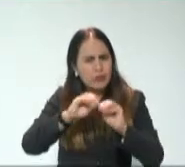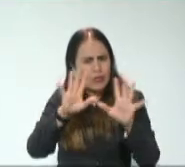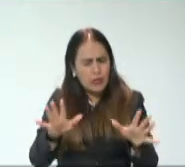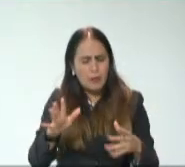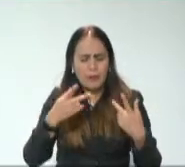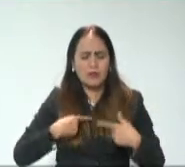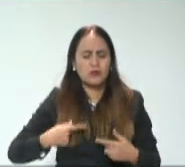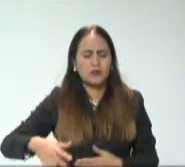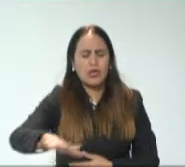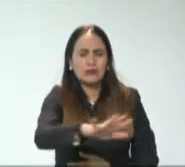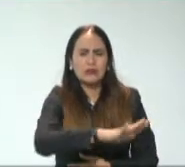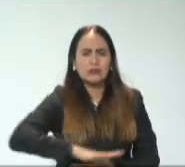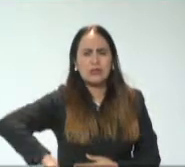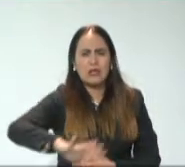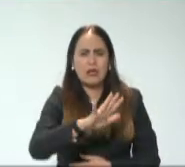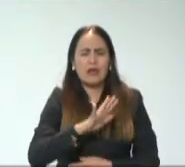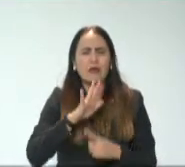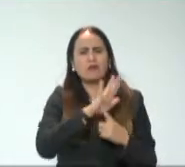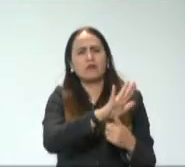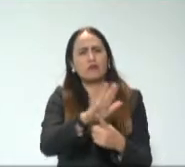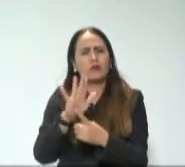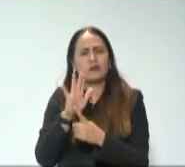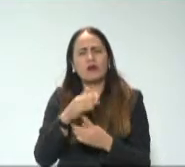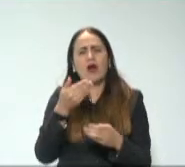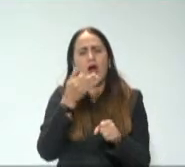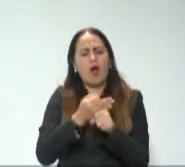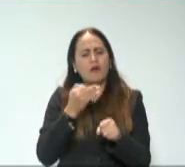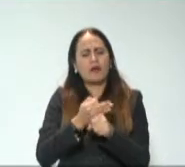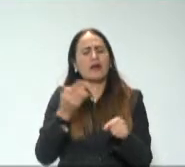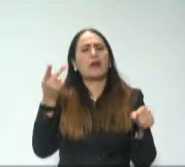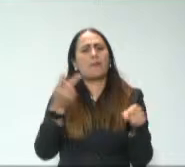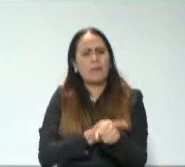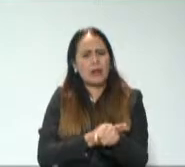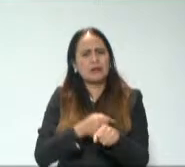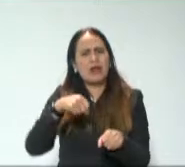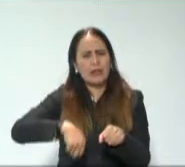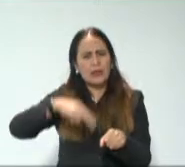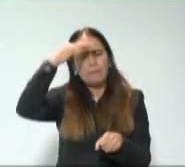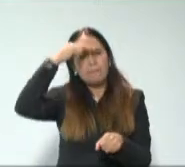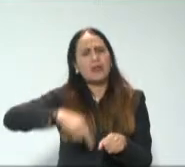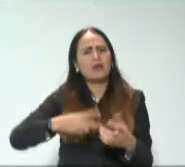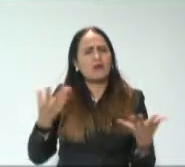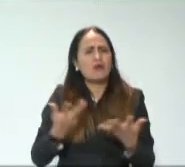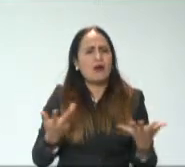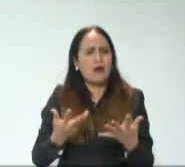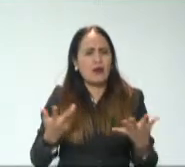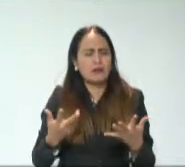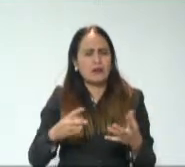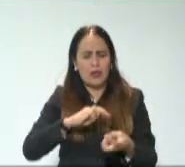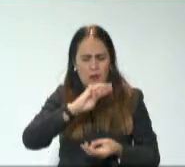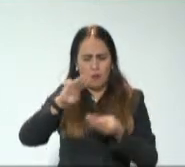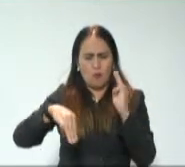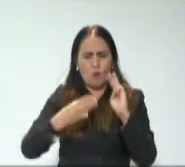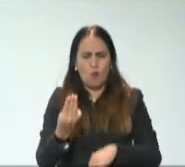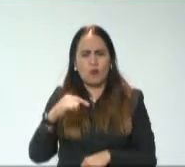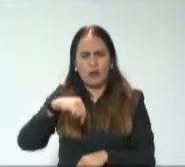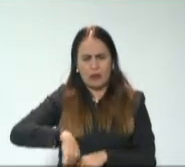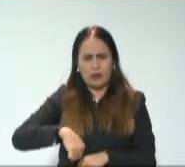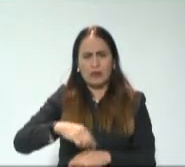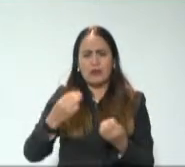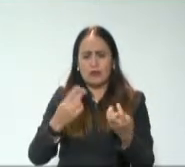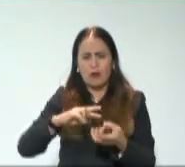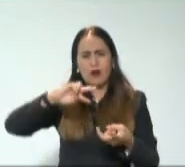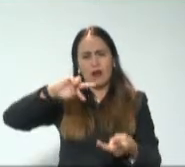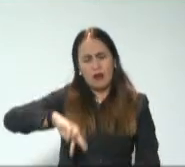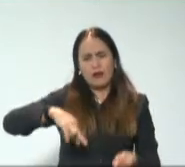comunidad Cuál ha sido el escenario en el cual México se encuentra en el mundo y como el mundo se encuentra en